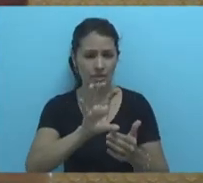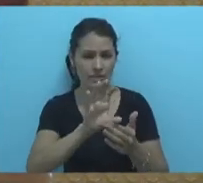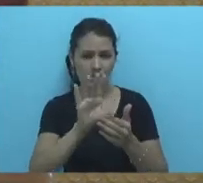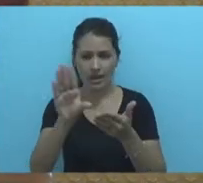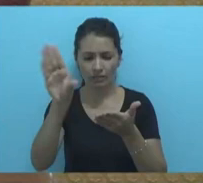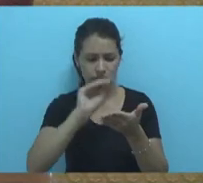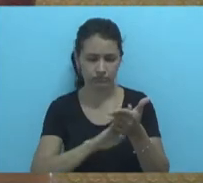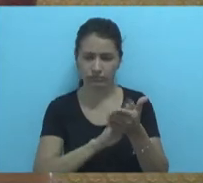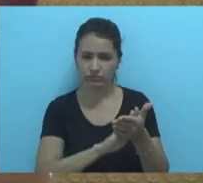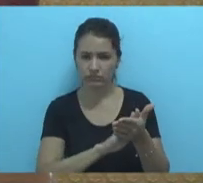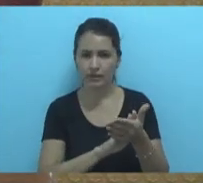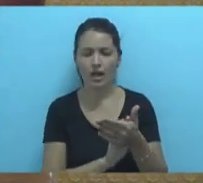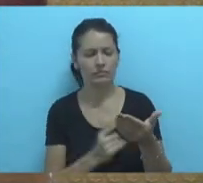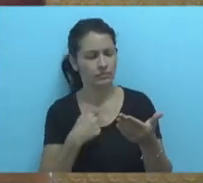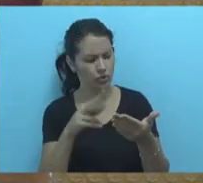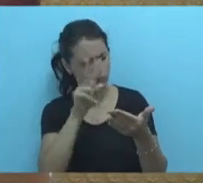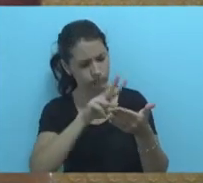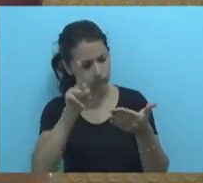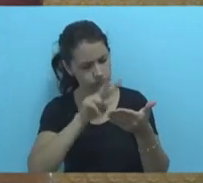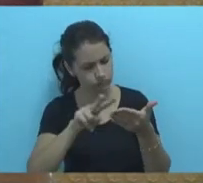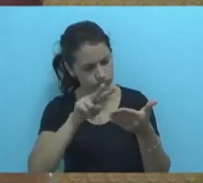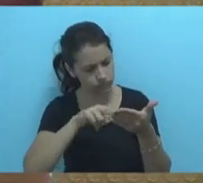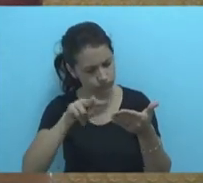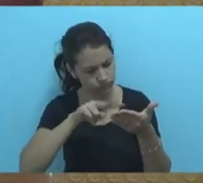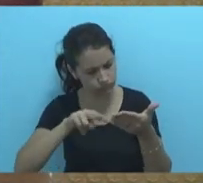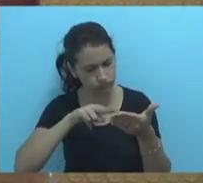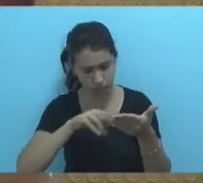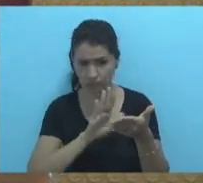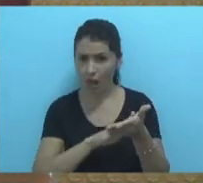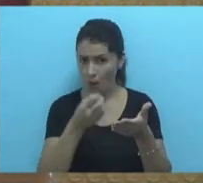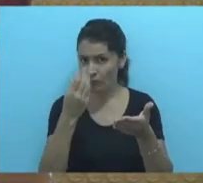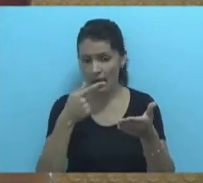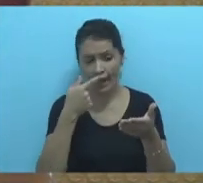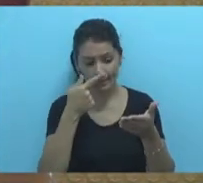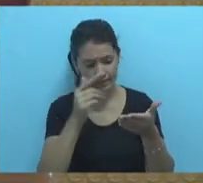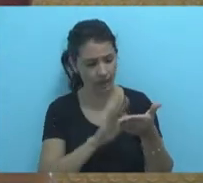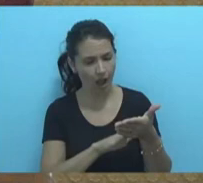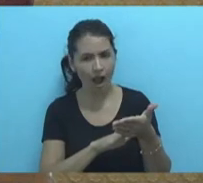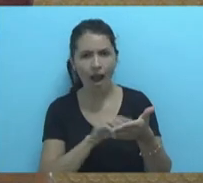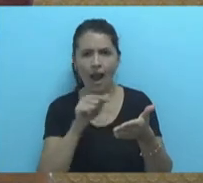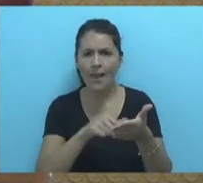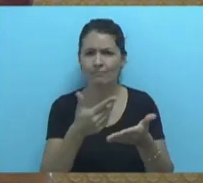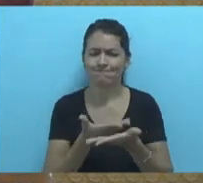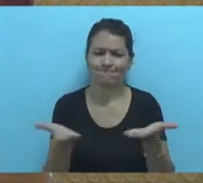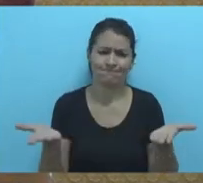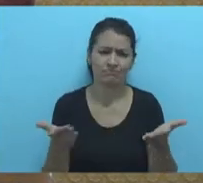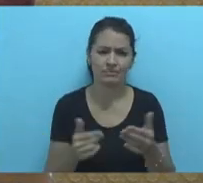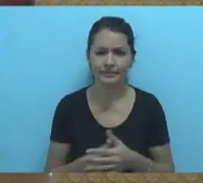Es muy interesante leerlo, porque allí vemos un fenomenal exceso de